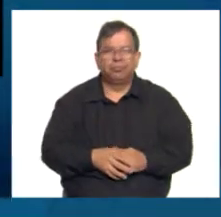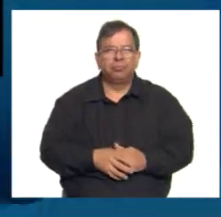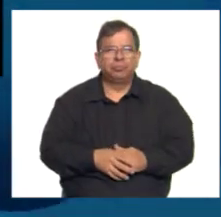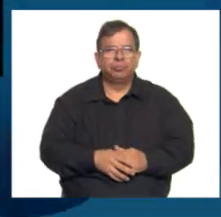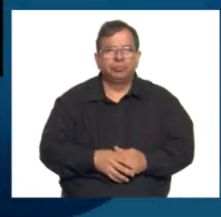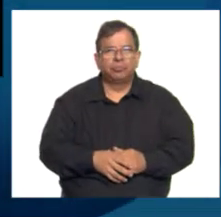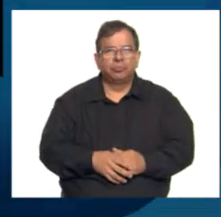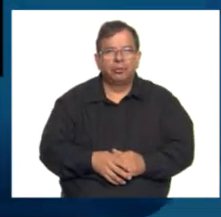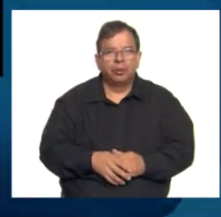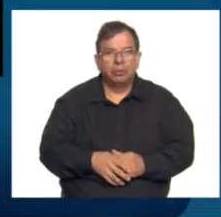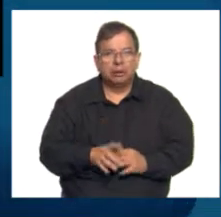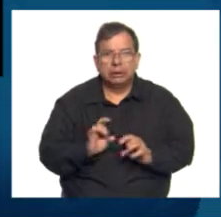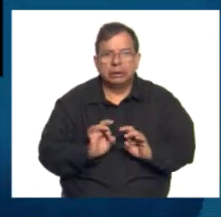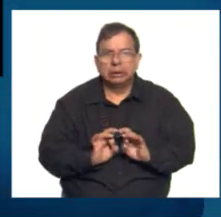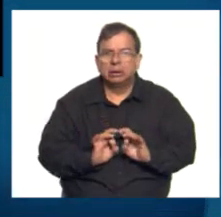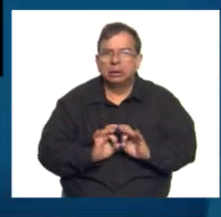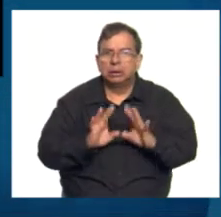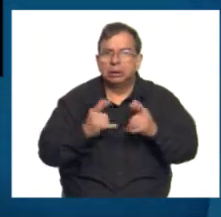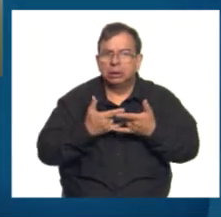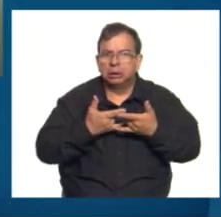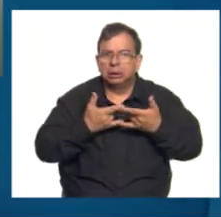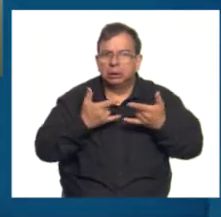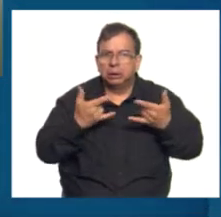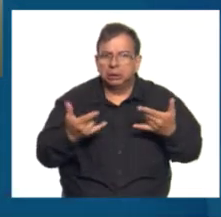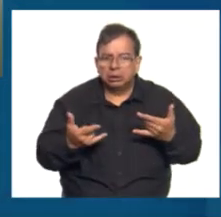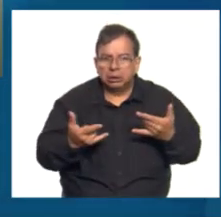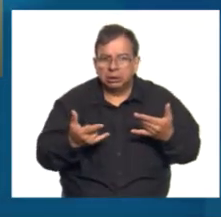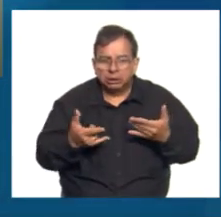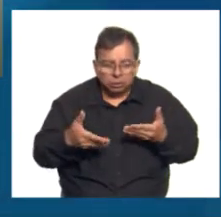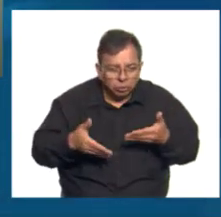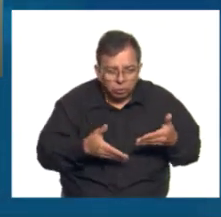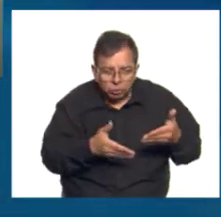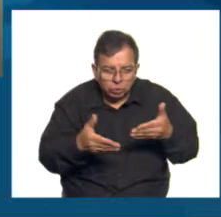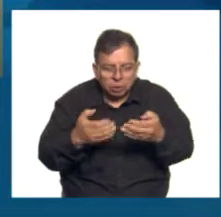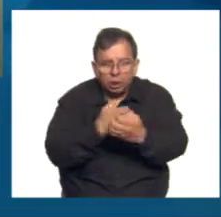Pero un acontecimiento histórico cambiaría el rumbo de la formación educativa.